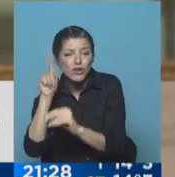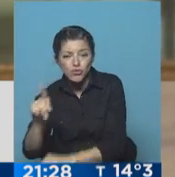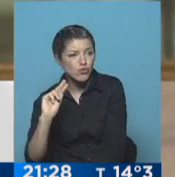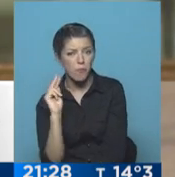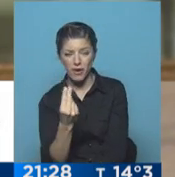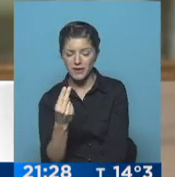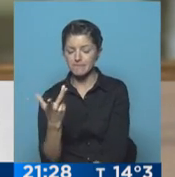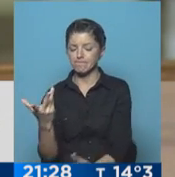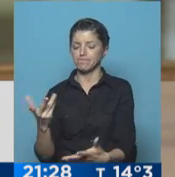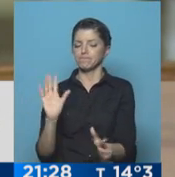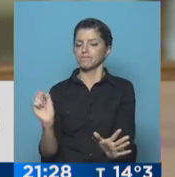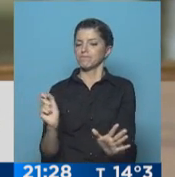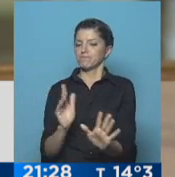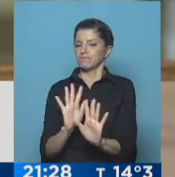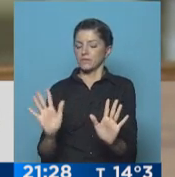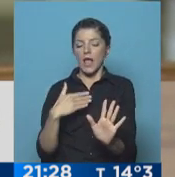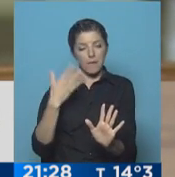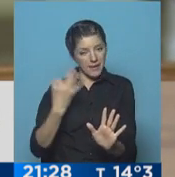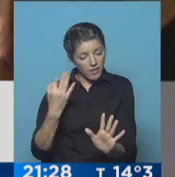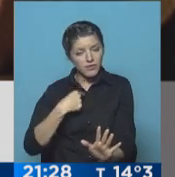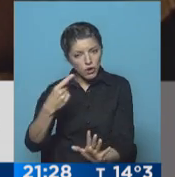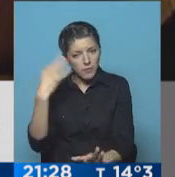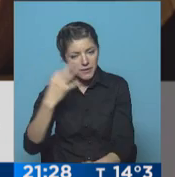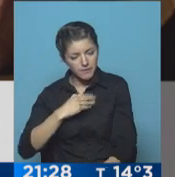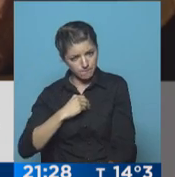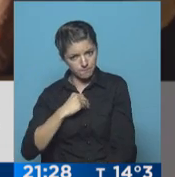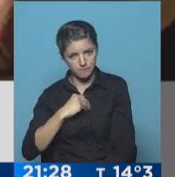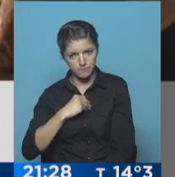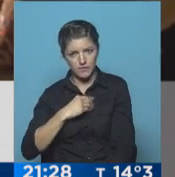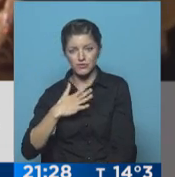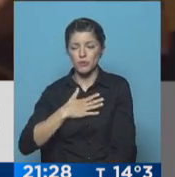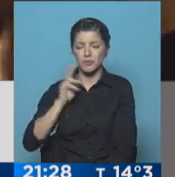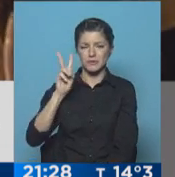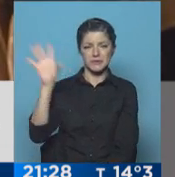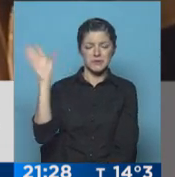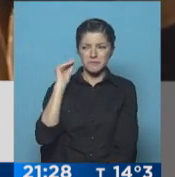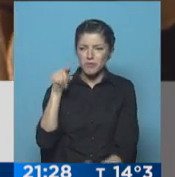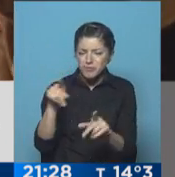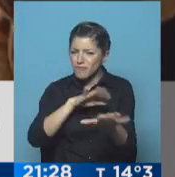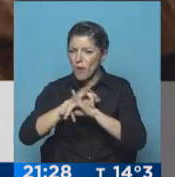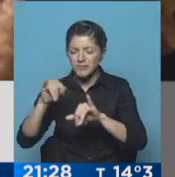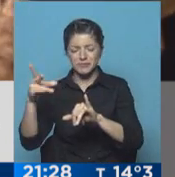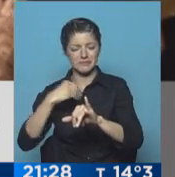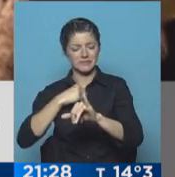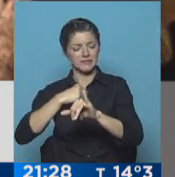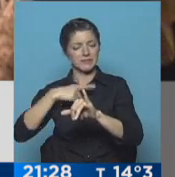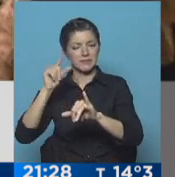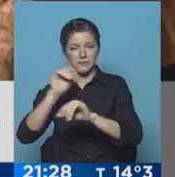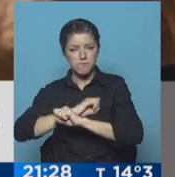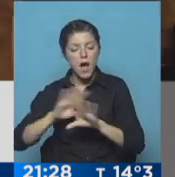que, quiero decirlo de corazón, me hizo mucho mal, porque la verdad